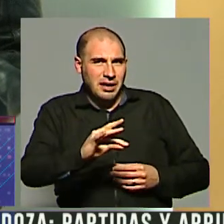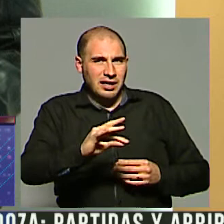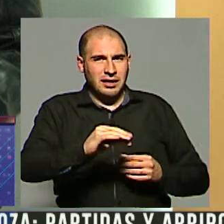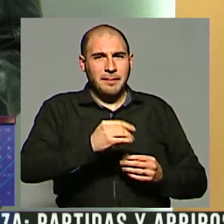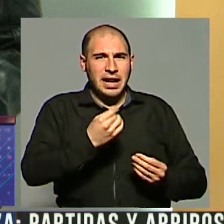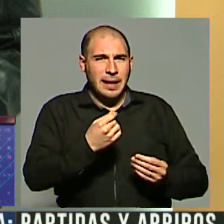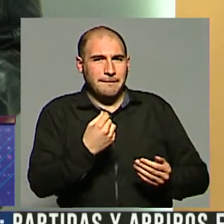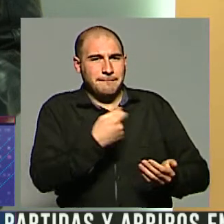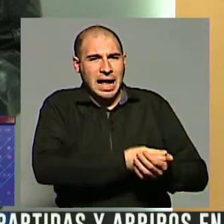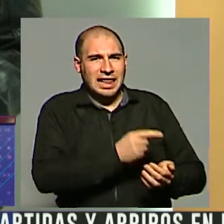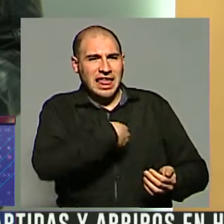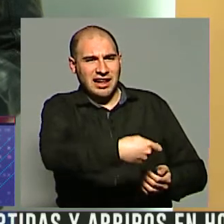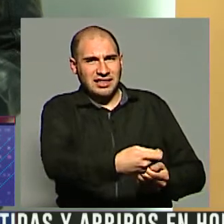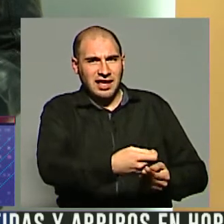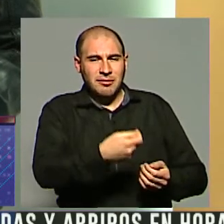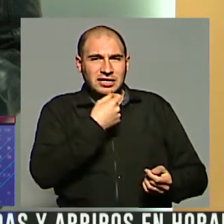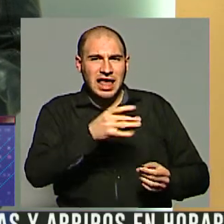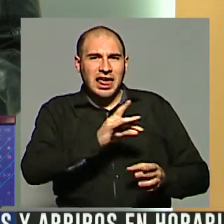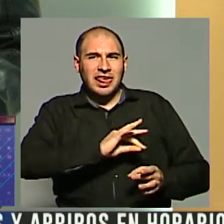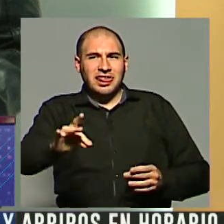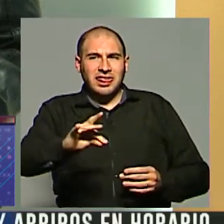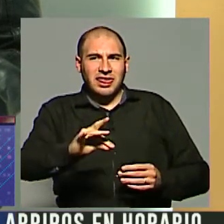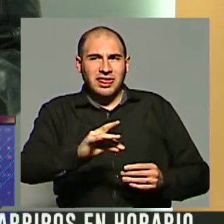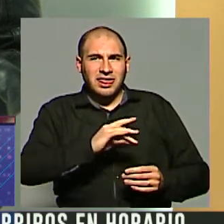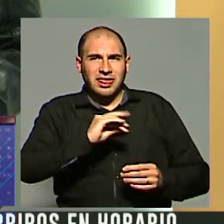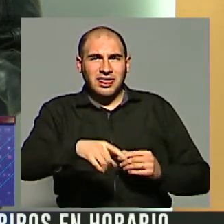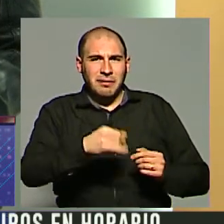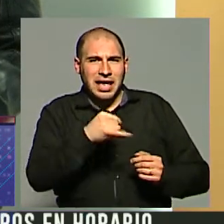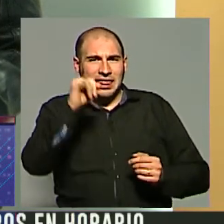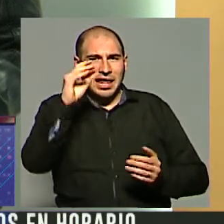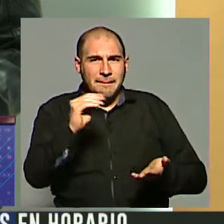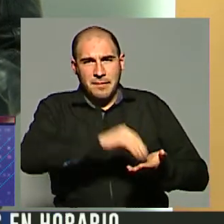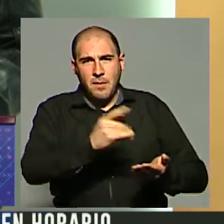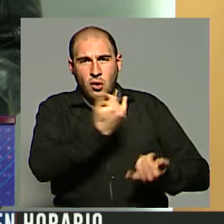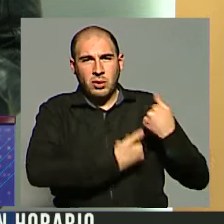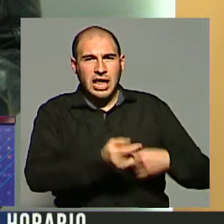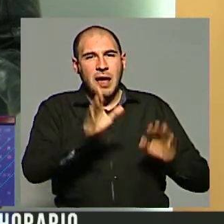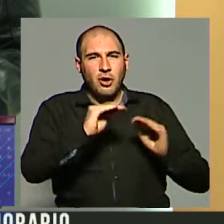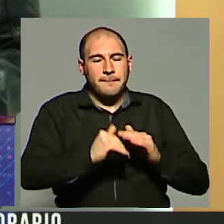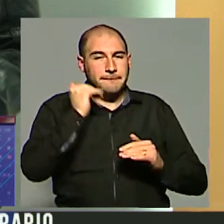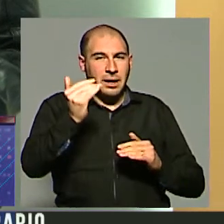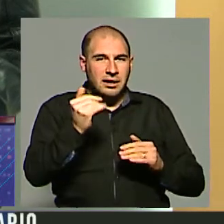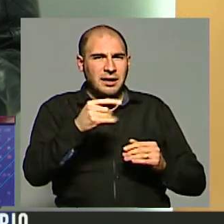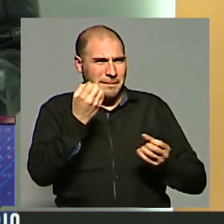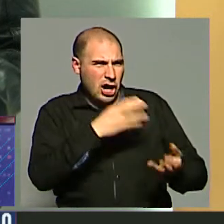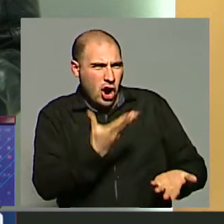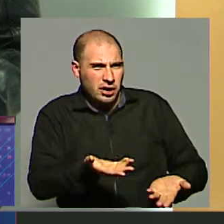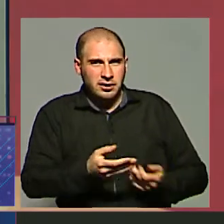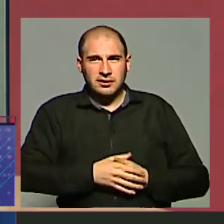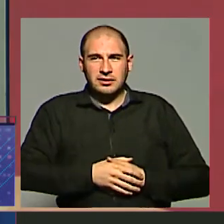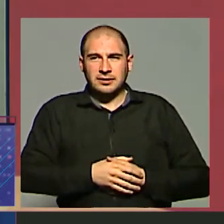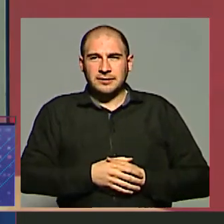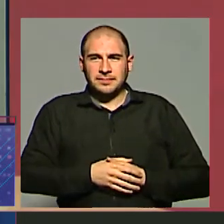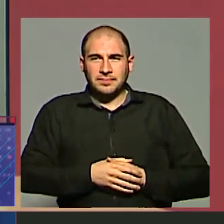lado, para pagar a tarjeta de crédito termina siendo una deuda, digamos, y con los intereses que a lo mejor, como decías vos, a lo mejor son un poco mayor, ¿termina conviniendo o no?